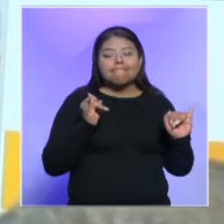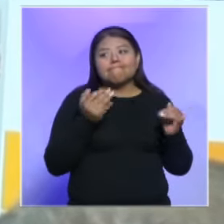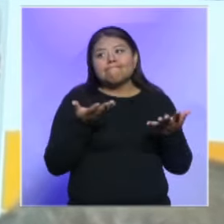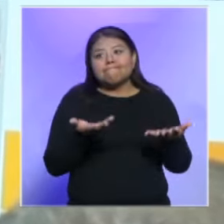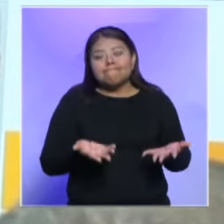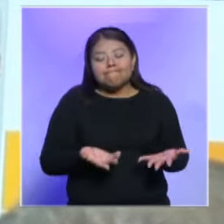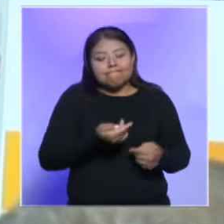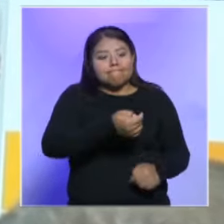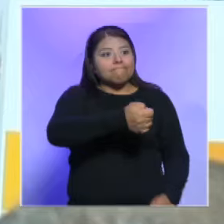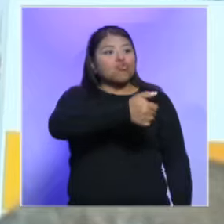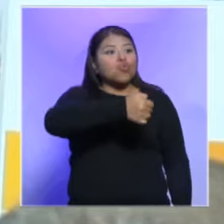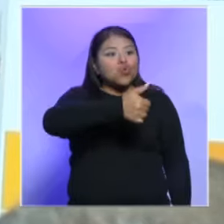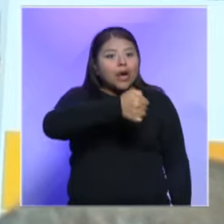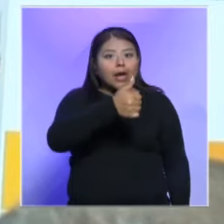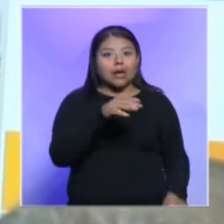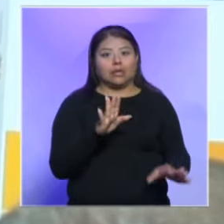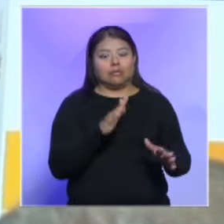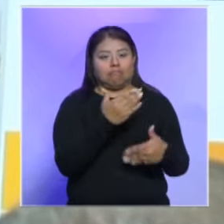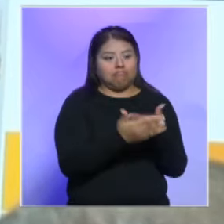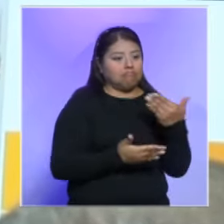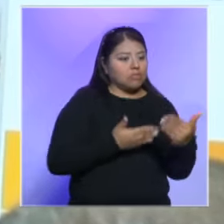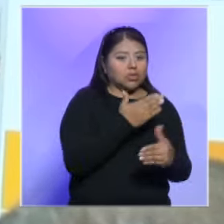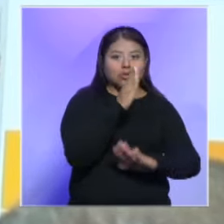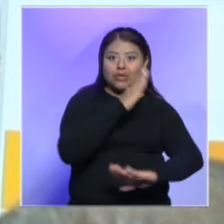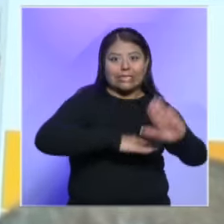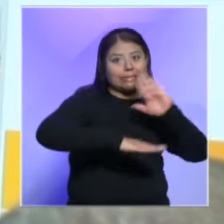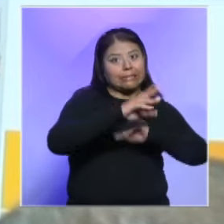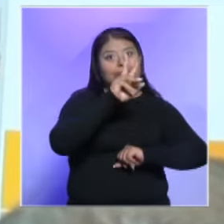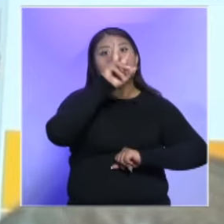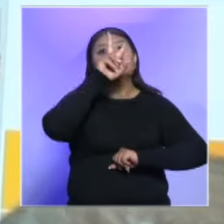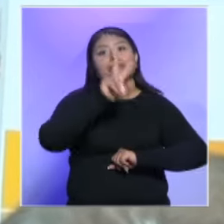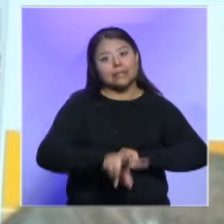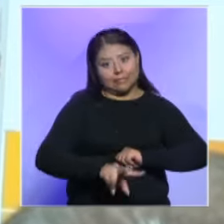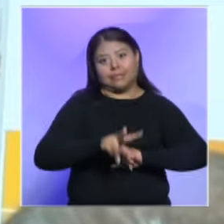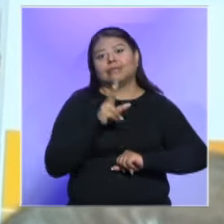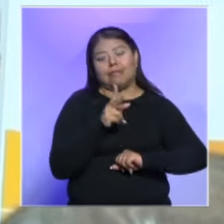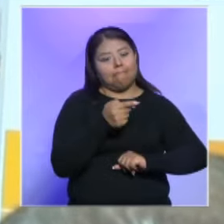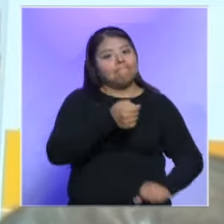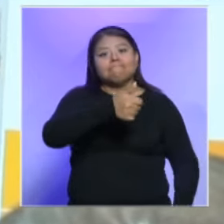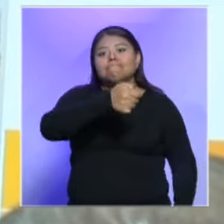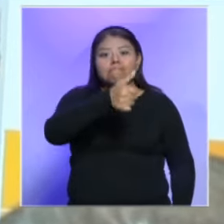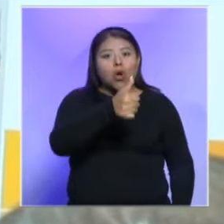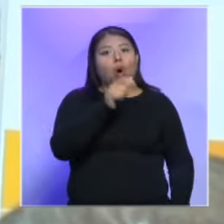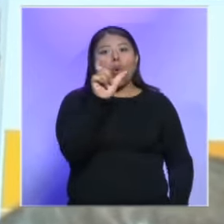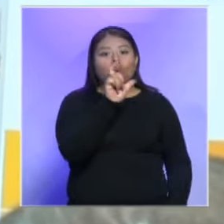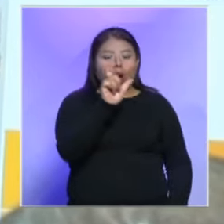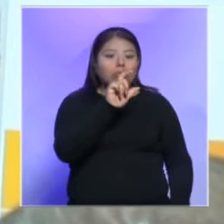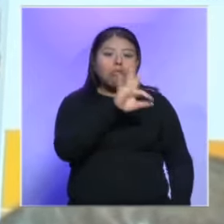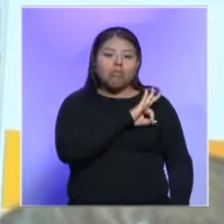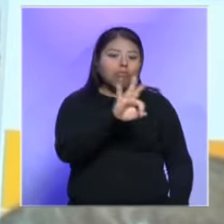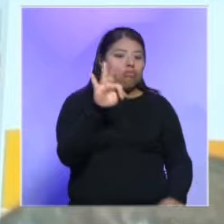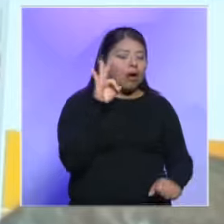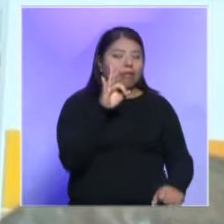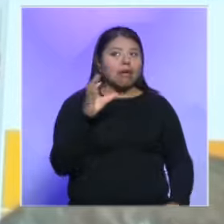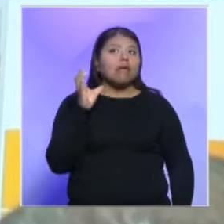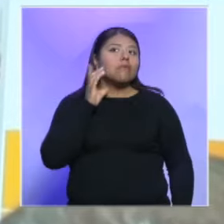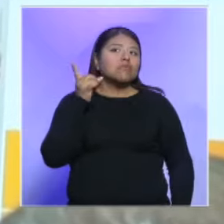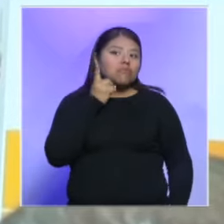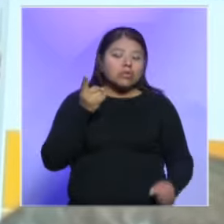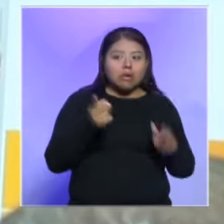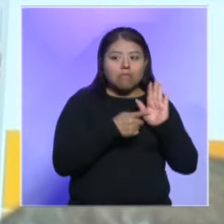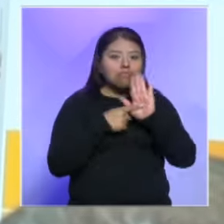son pocas las que llegan de verdad a tener éxito y a estar en un congreso o a ser gobernador